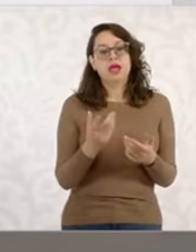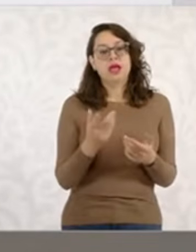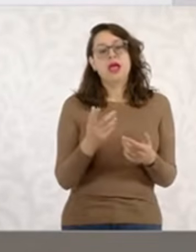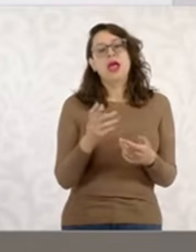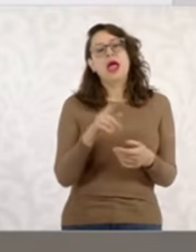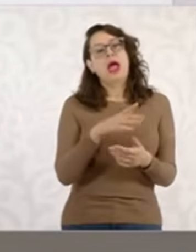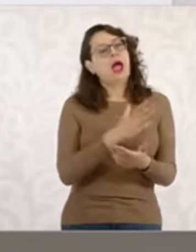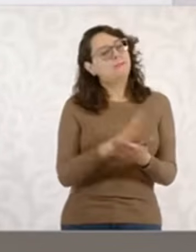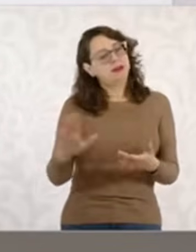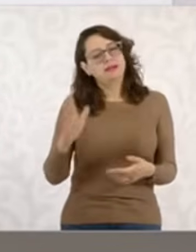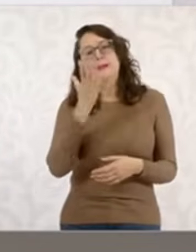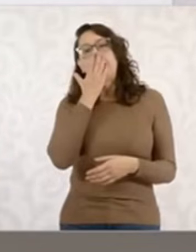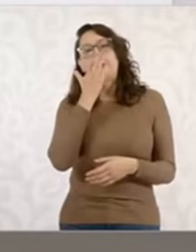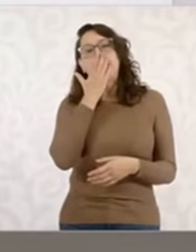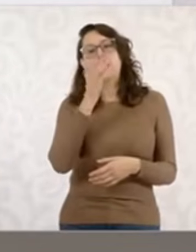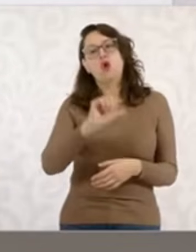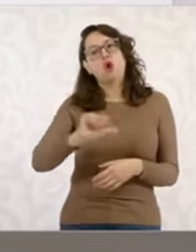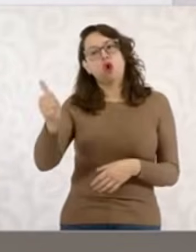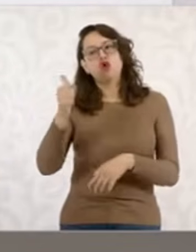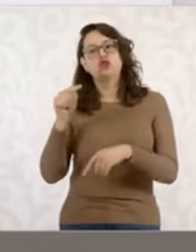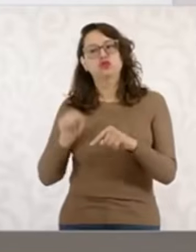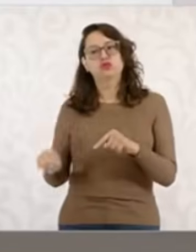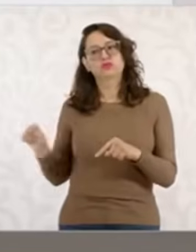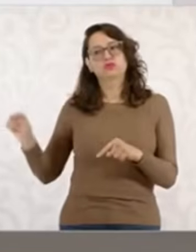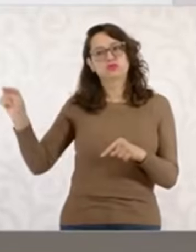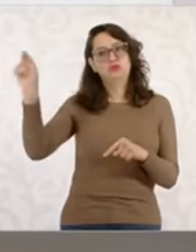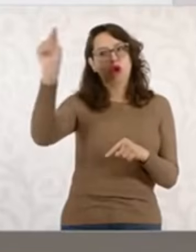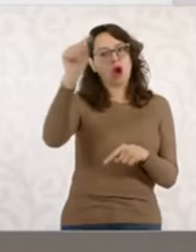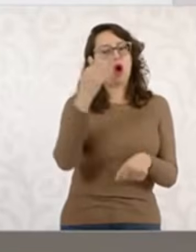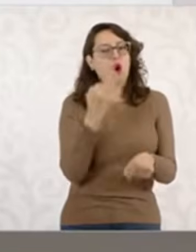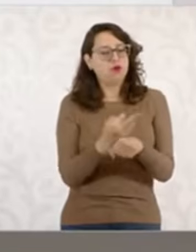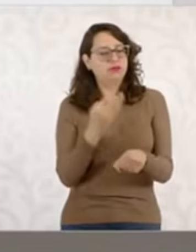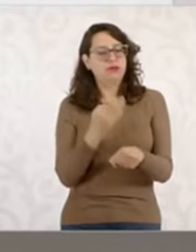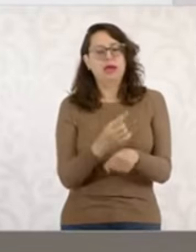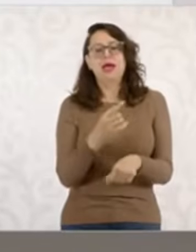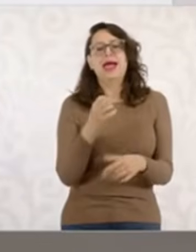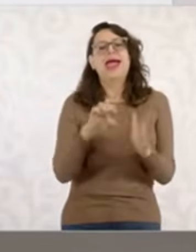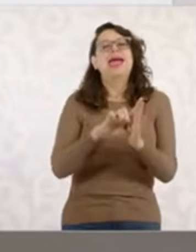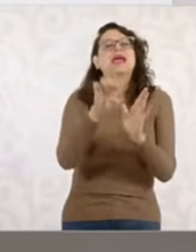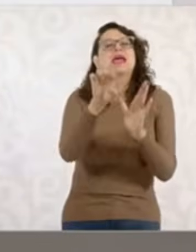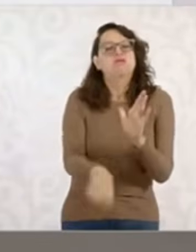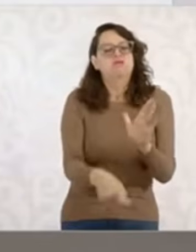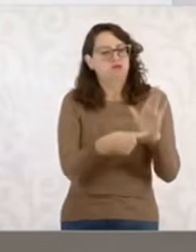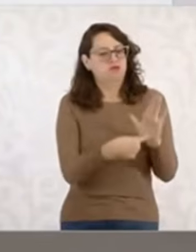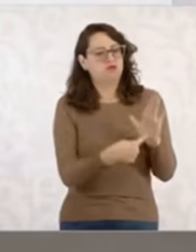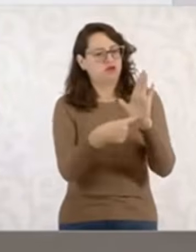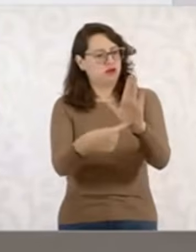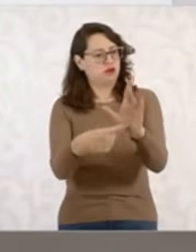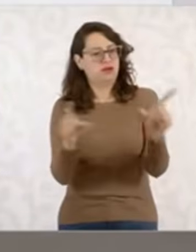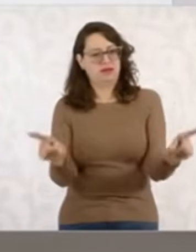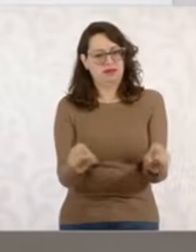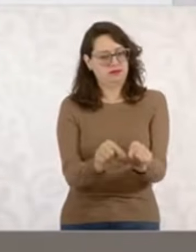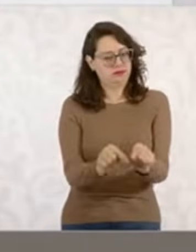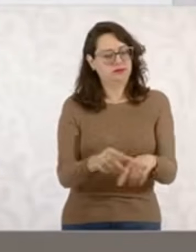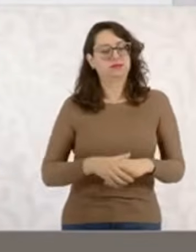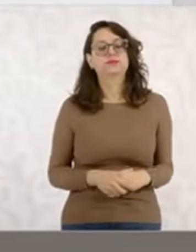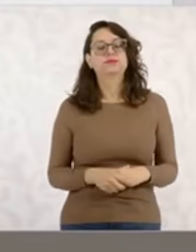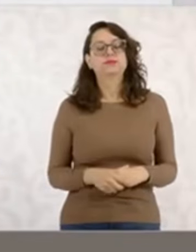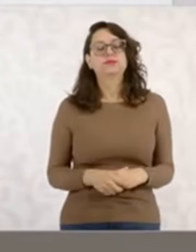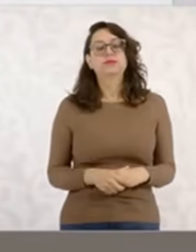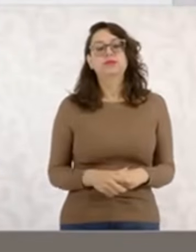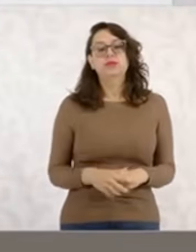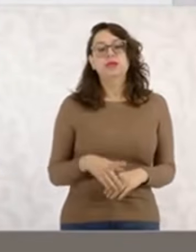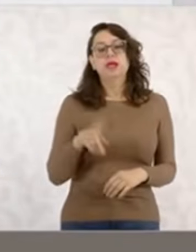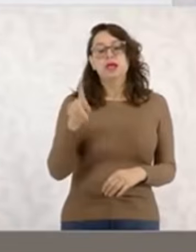tenemos 6,000 viviendas en procesos. Solo estamos mostrando algunas de las obras. La que sigue, por favor. En Tepic,